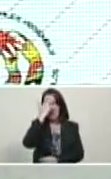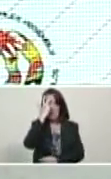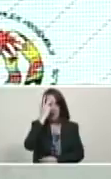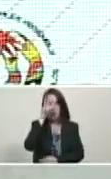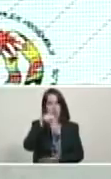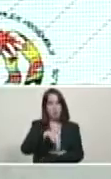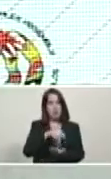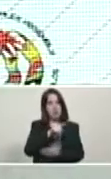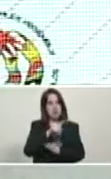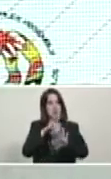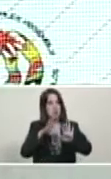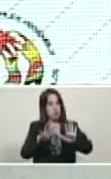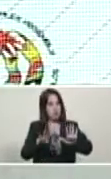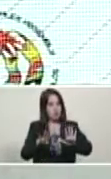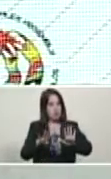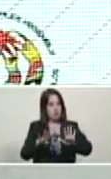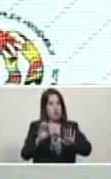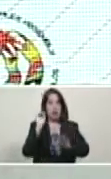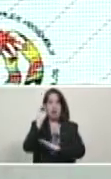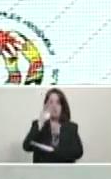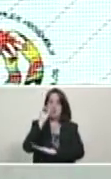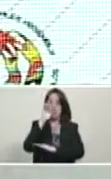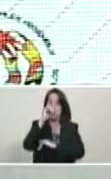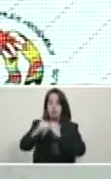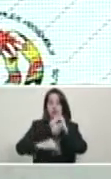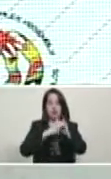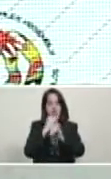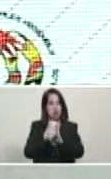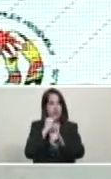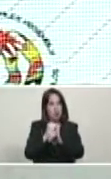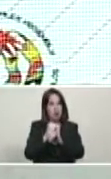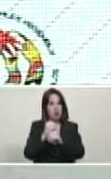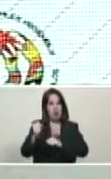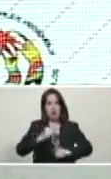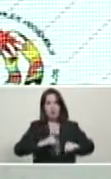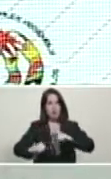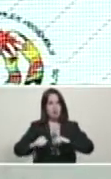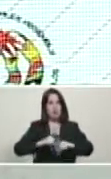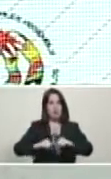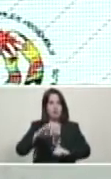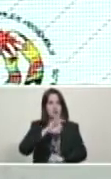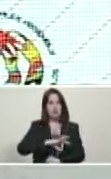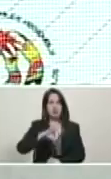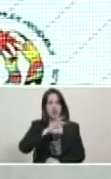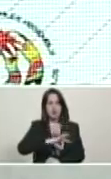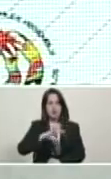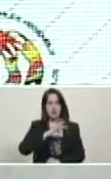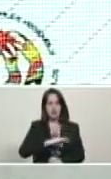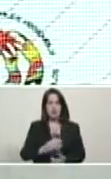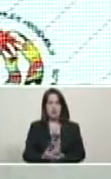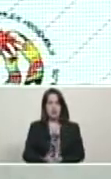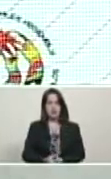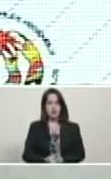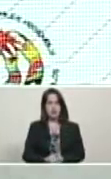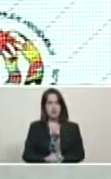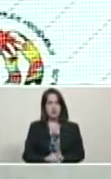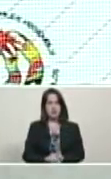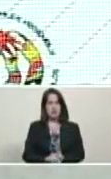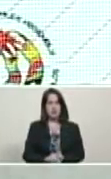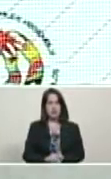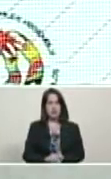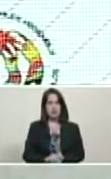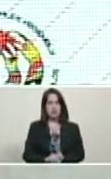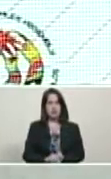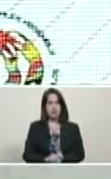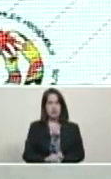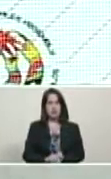2019 la asamblea internacional de movimientos sociales líderes sociales del mundo entero yo